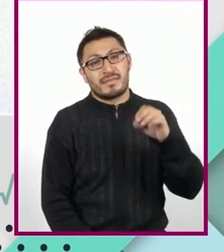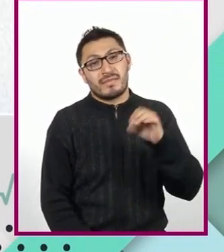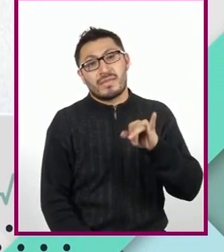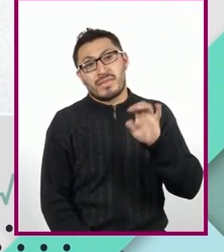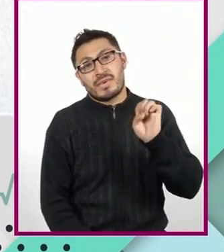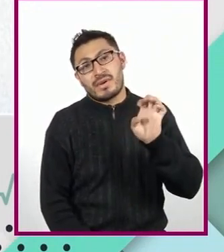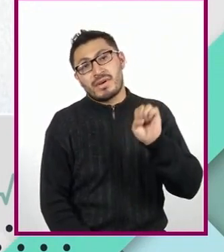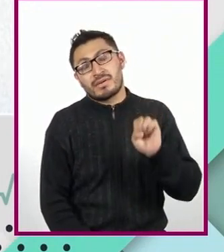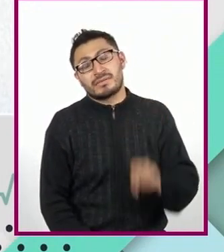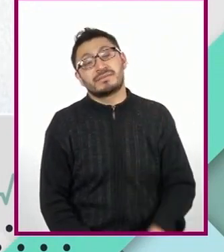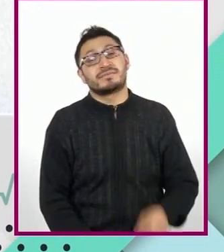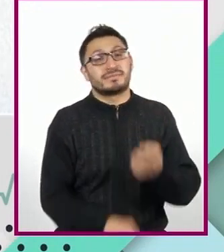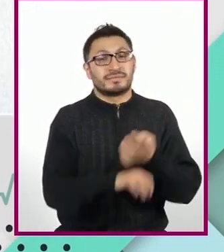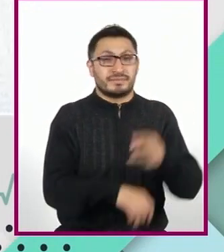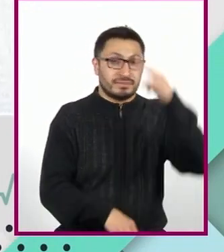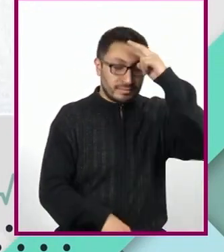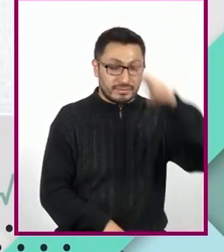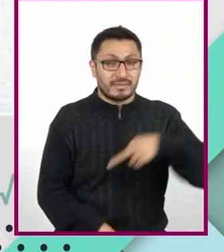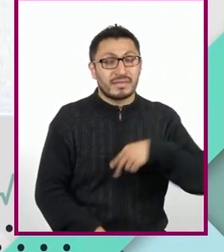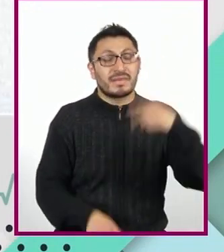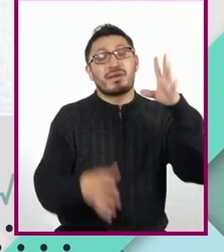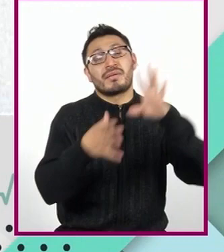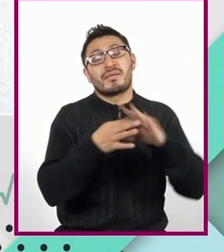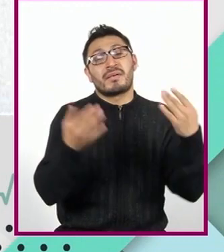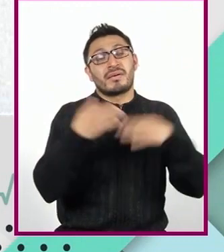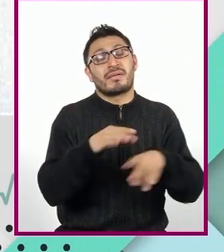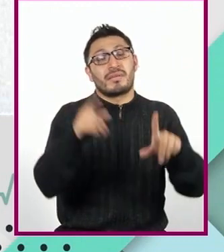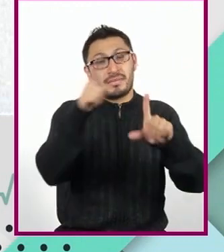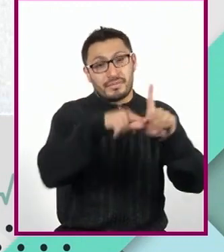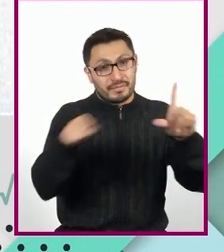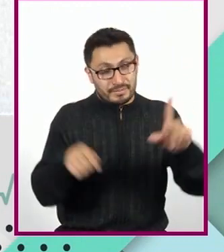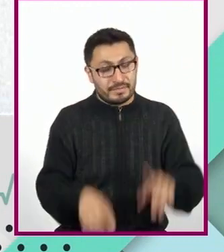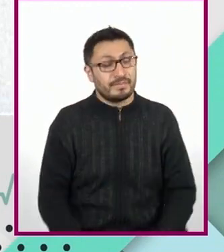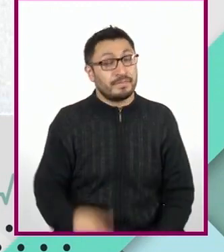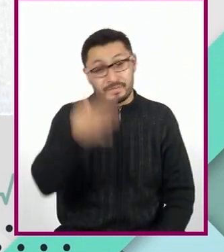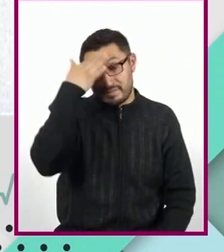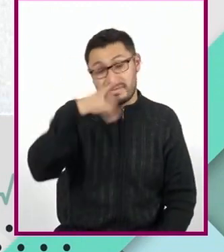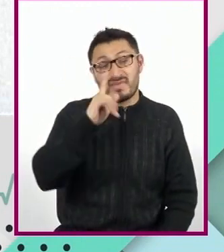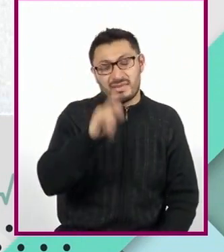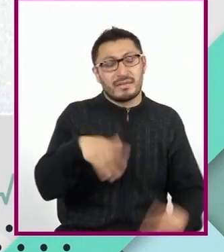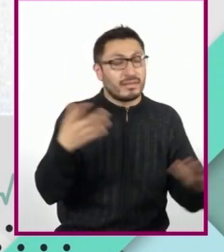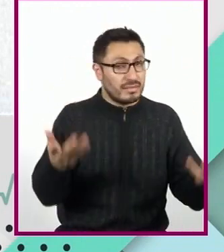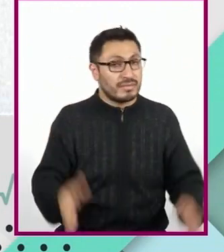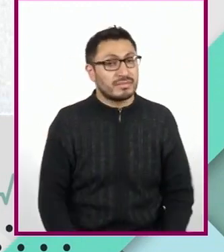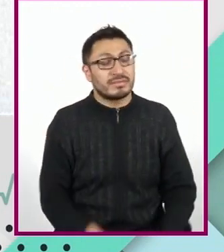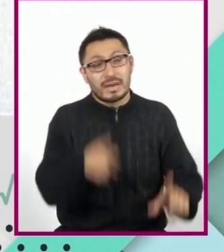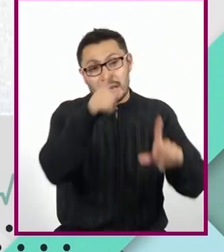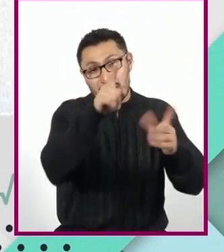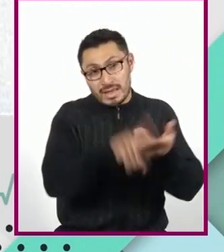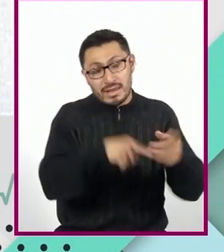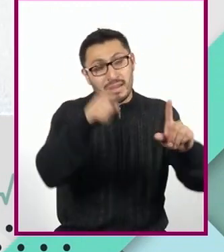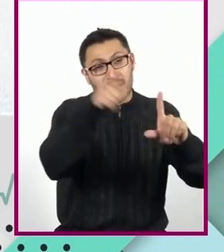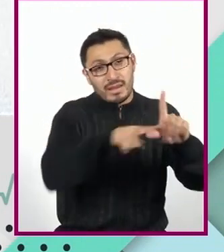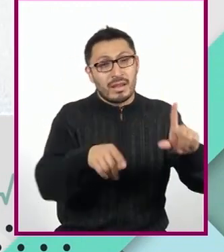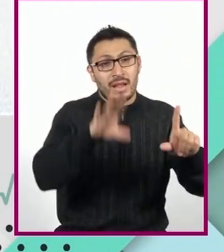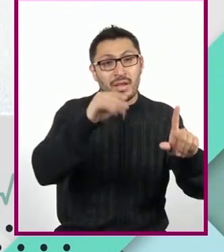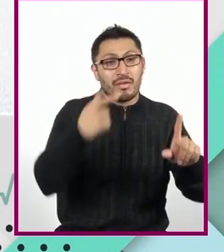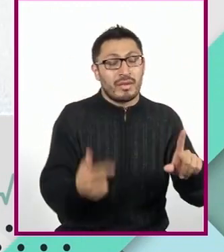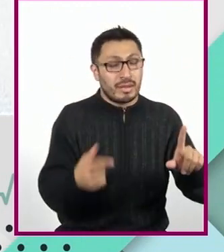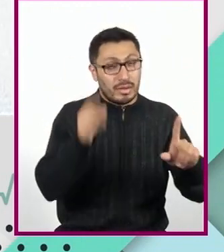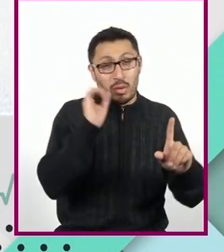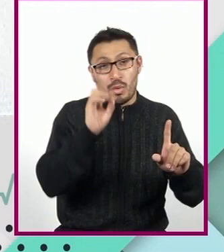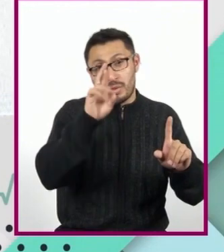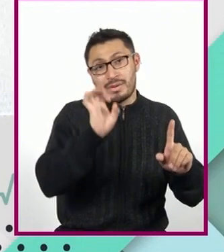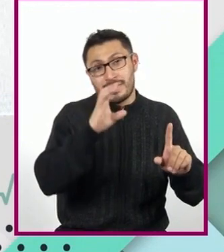de México. Hablaré un poco sobre el triángulo rectángulo. Ya sabemos que es el triángulo que tiene un ángulo de 90 grados o ángulo recto.